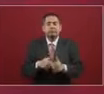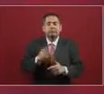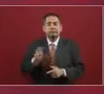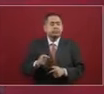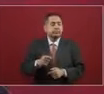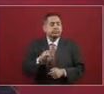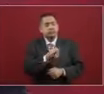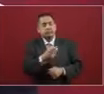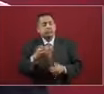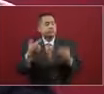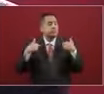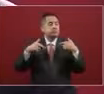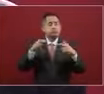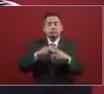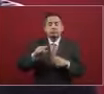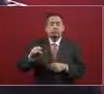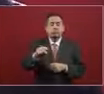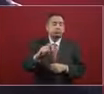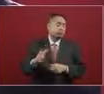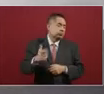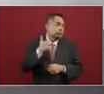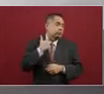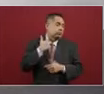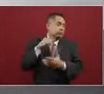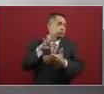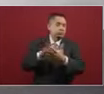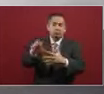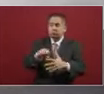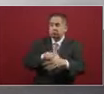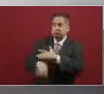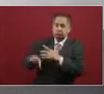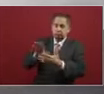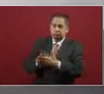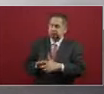a maestros que fueron encarcelados injustamente.